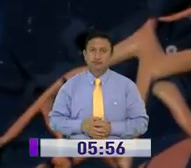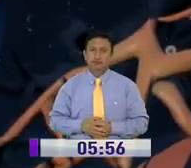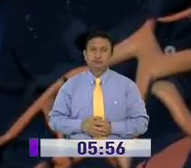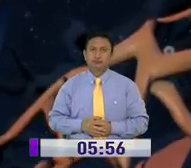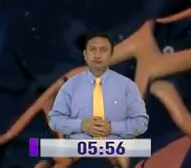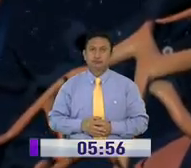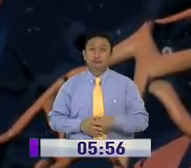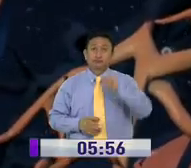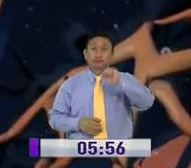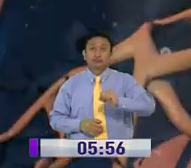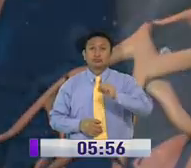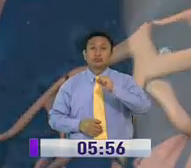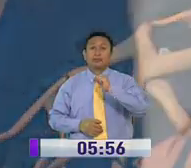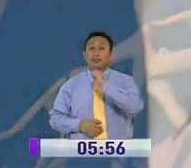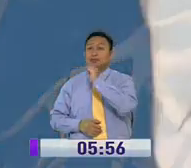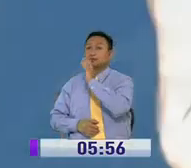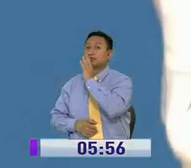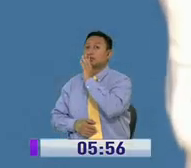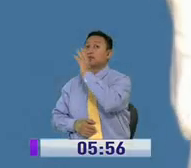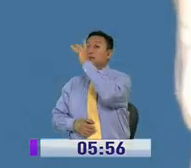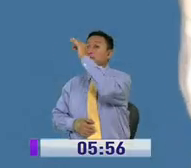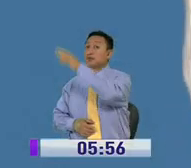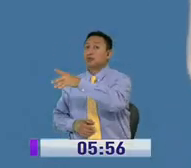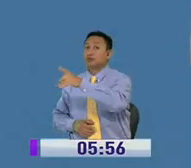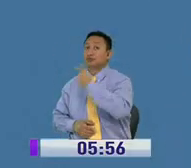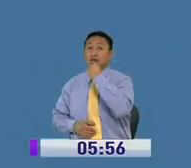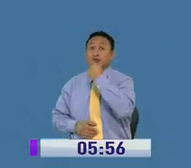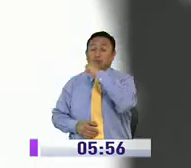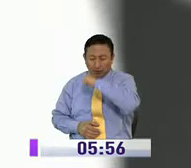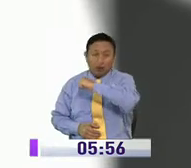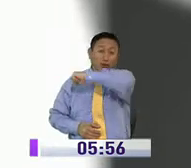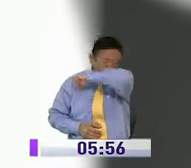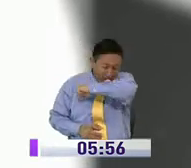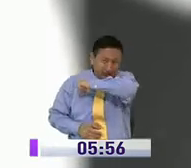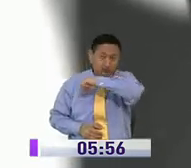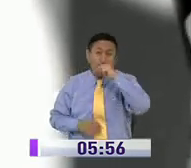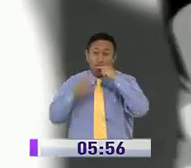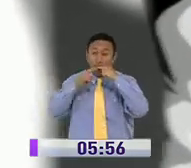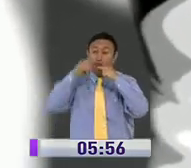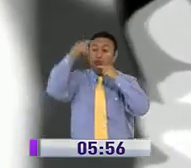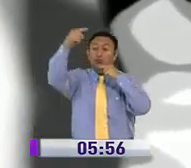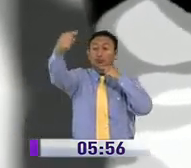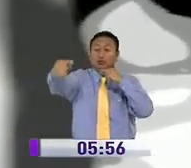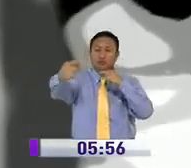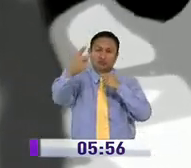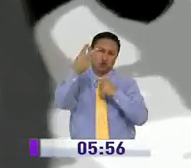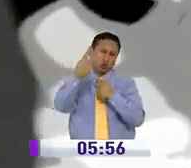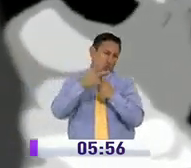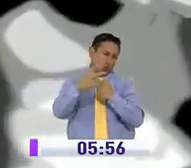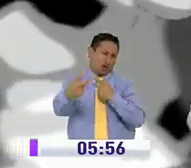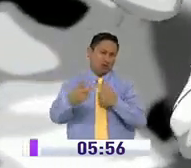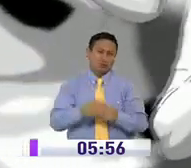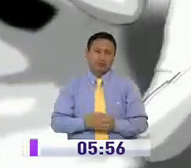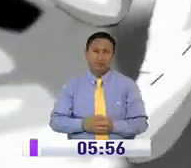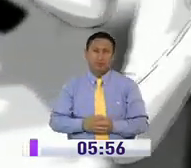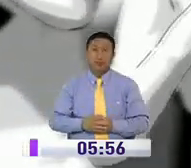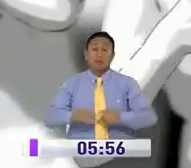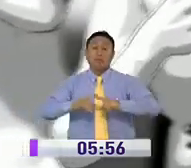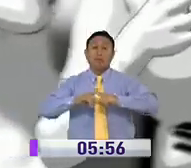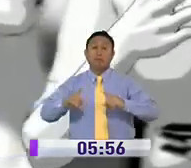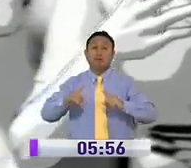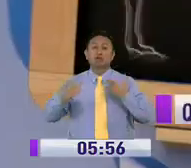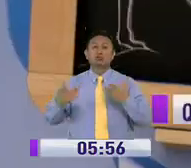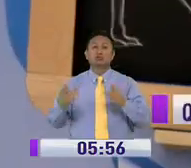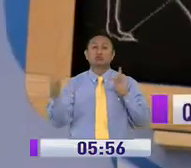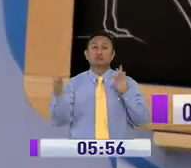pequeñas gotas expulsadas por tos o estornudo pueden alcanzar una distancia de 2 metros. Sin embargo, el